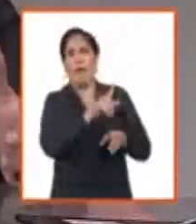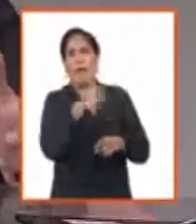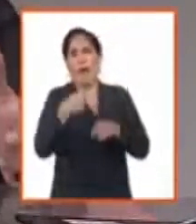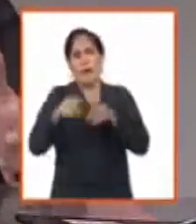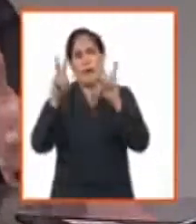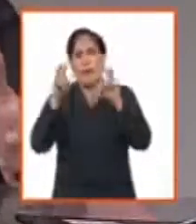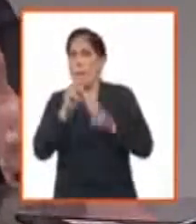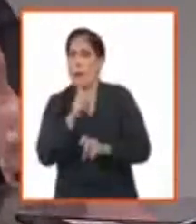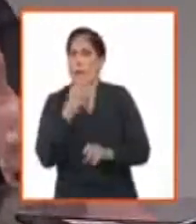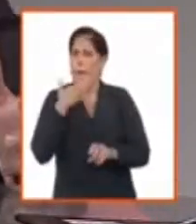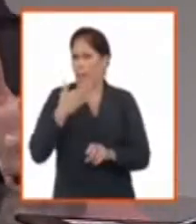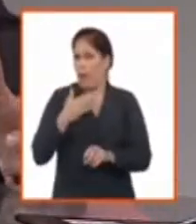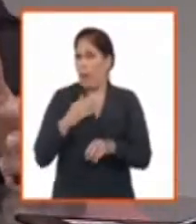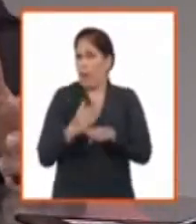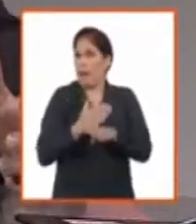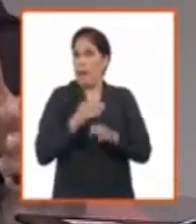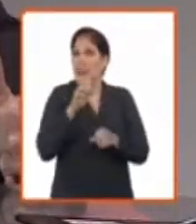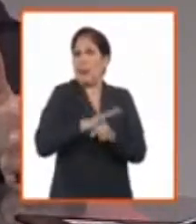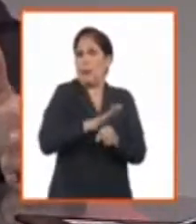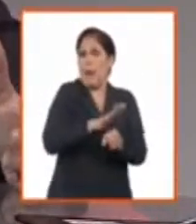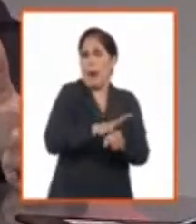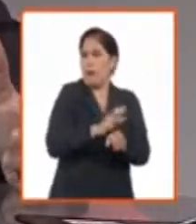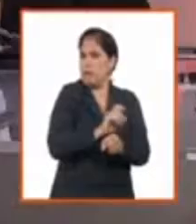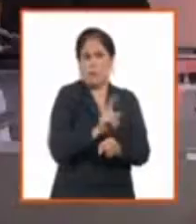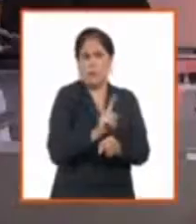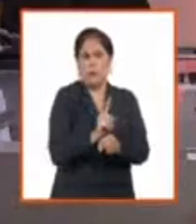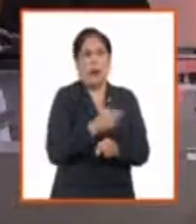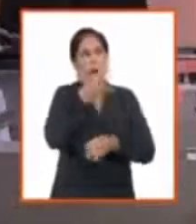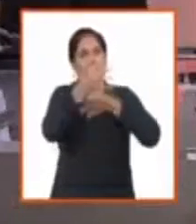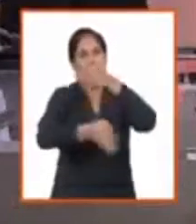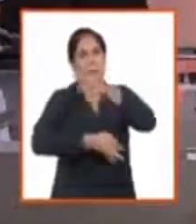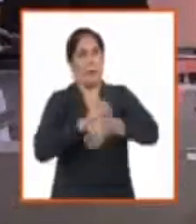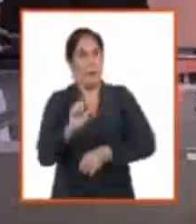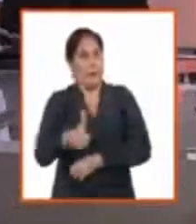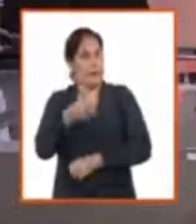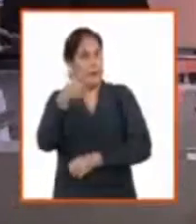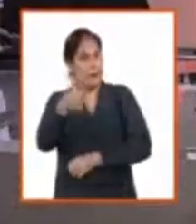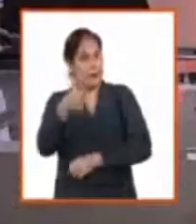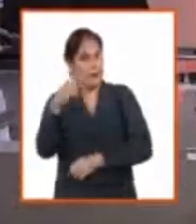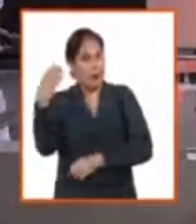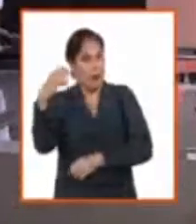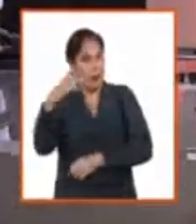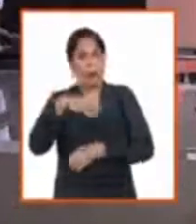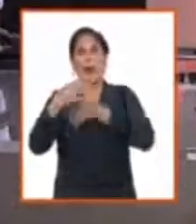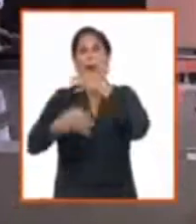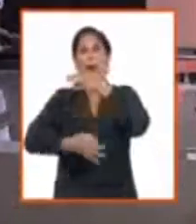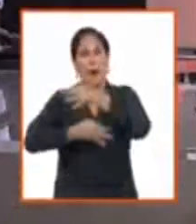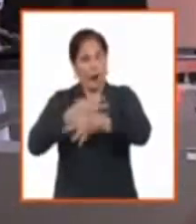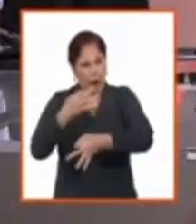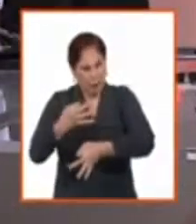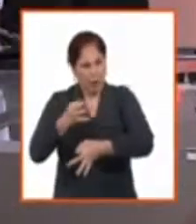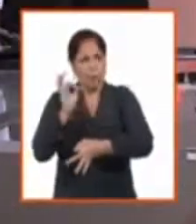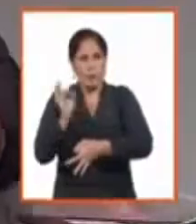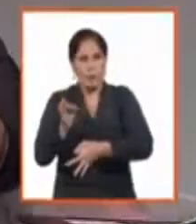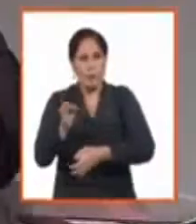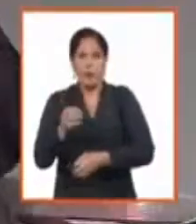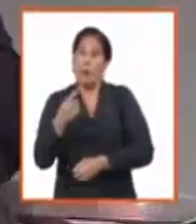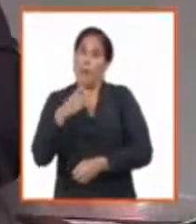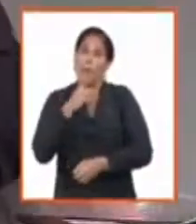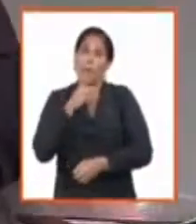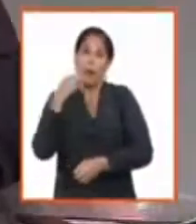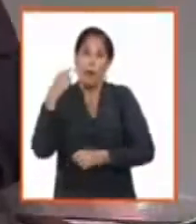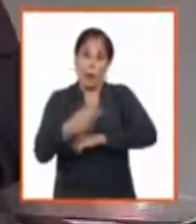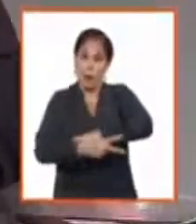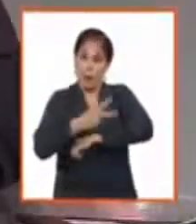temas veíamos ahí la bueno las propias declaraciones del presidente de colombia que bueno debería haberse mantenido callado no la